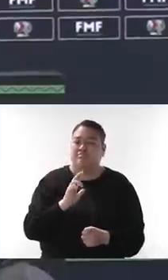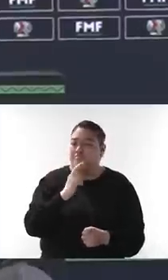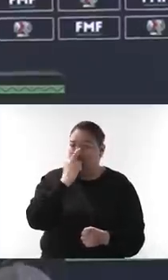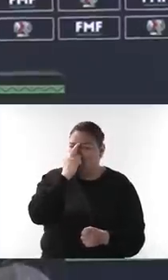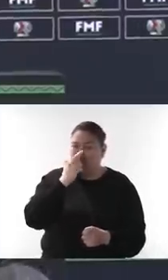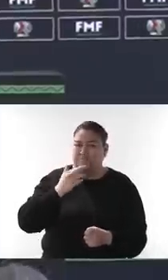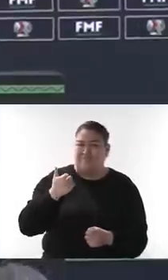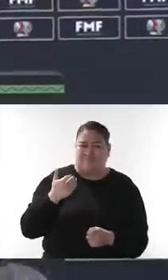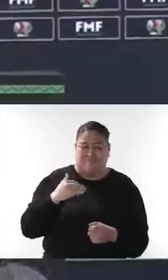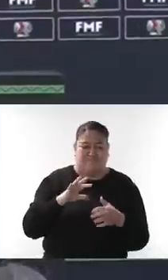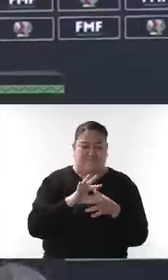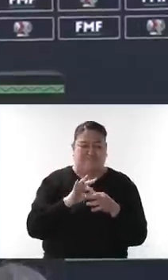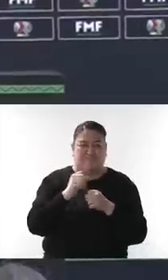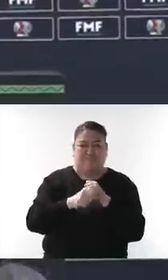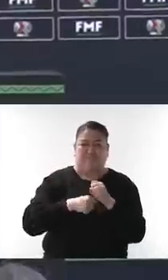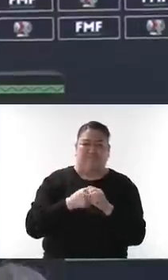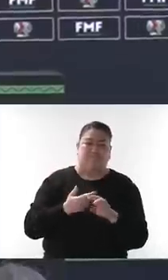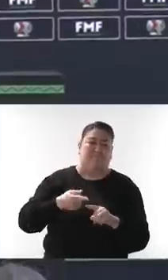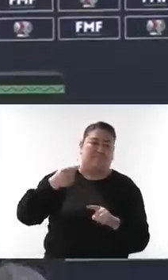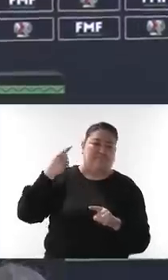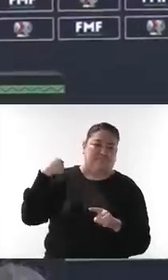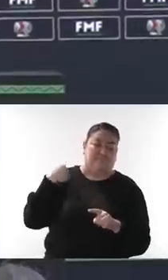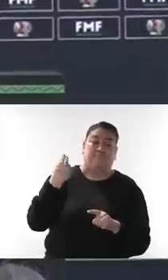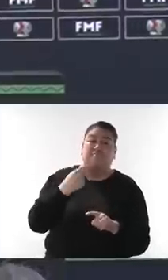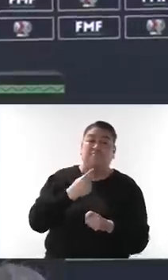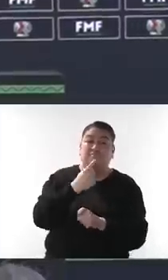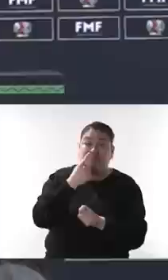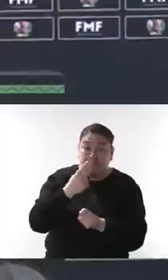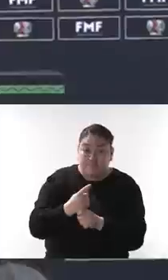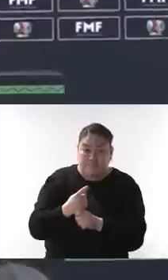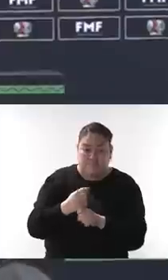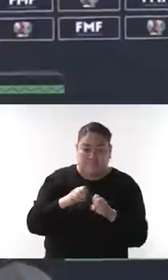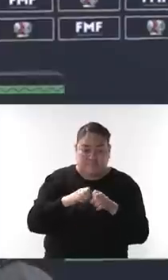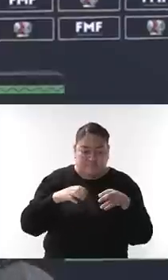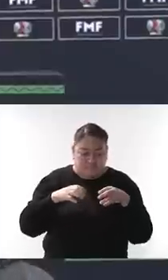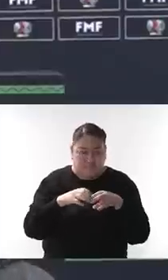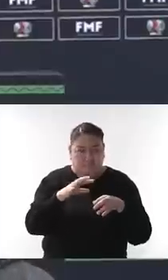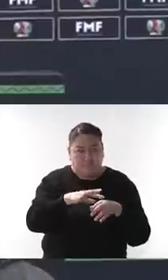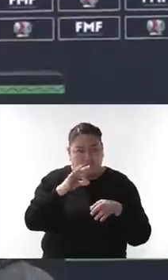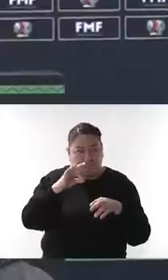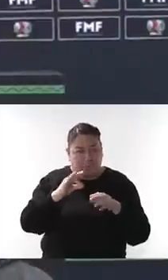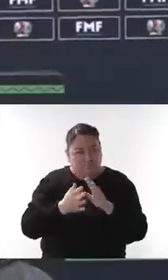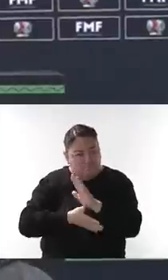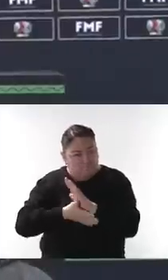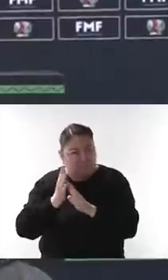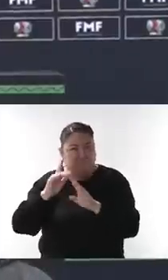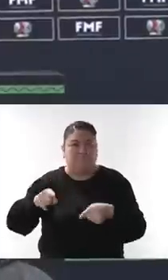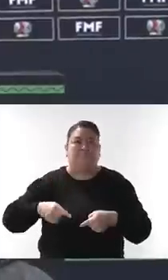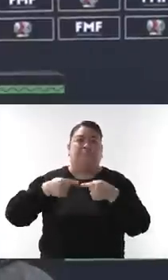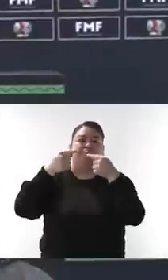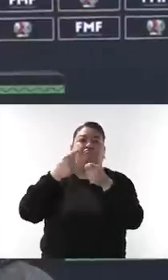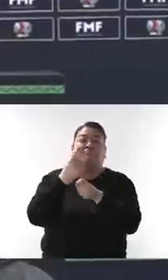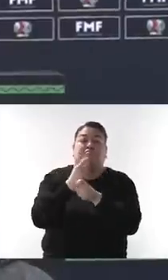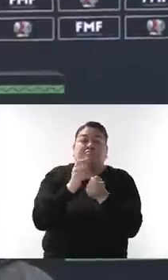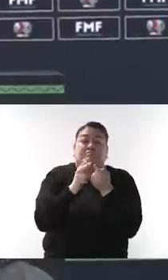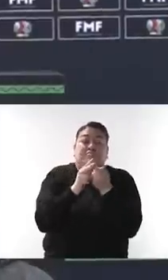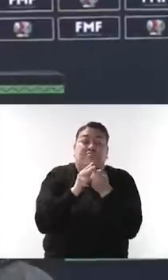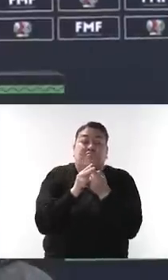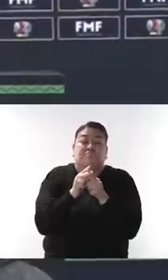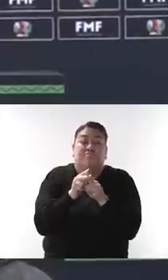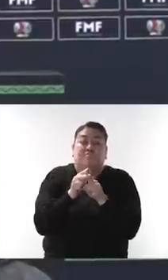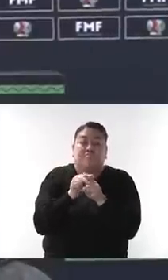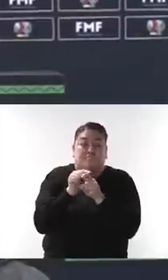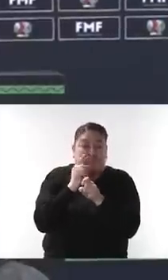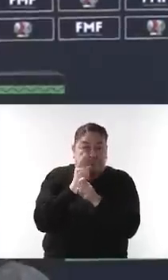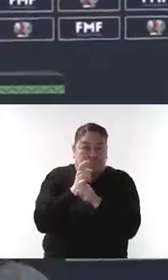lo dijimos desde hace muchos años, primero se tenía que abrir la parte de selecciones. Esa era la llave que abriría estas